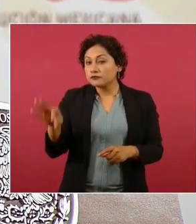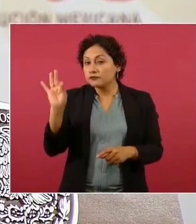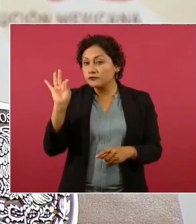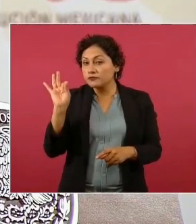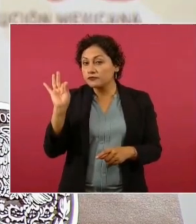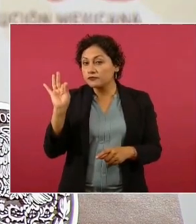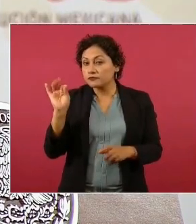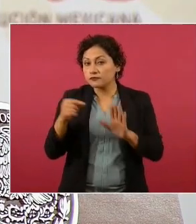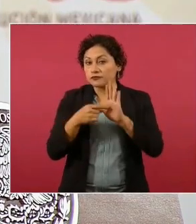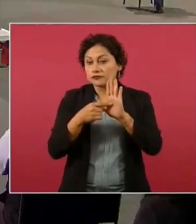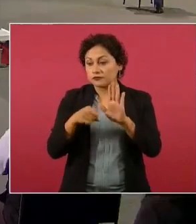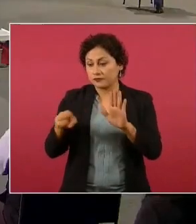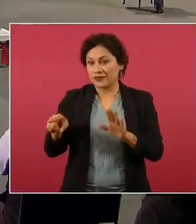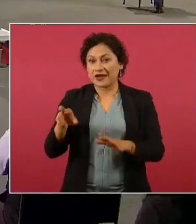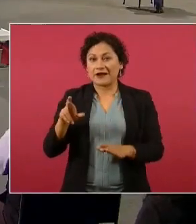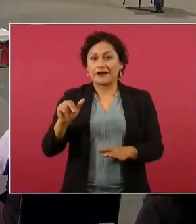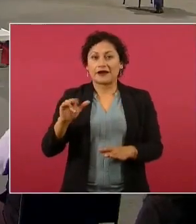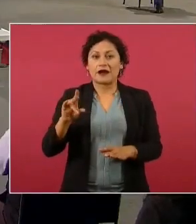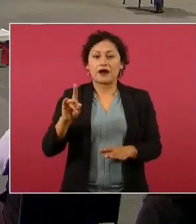Ricardo